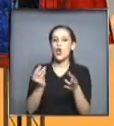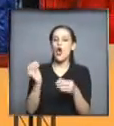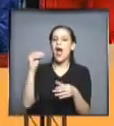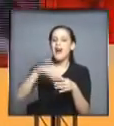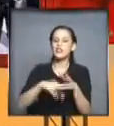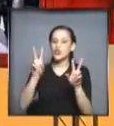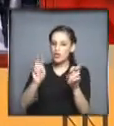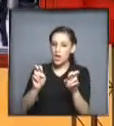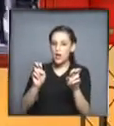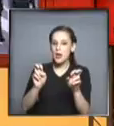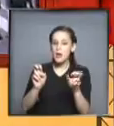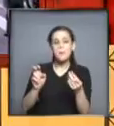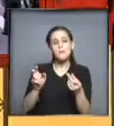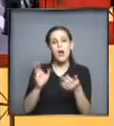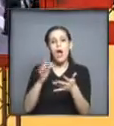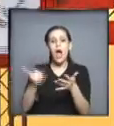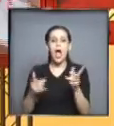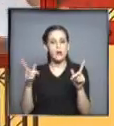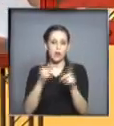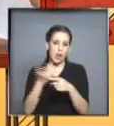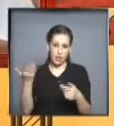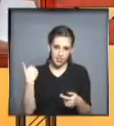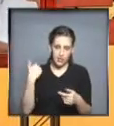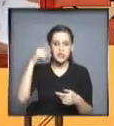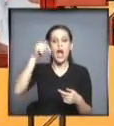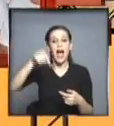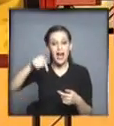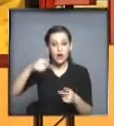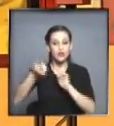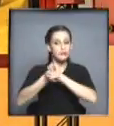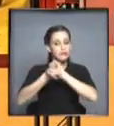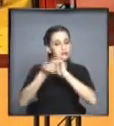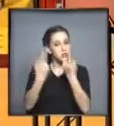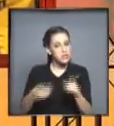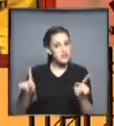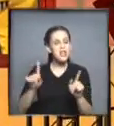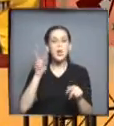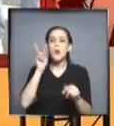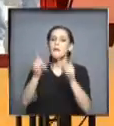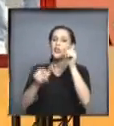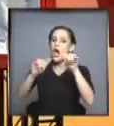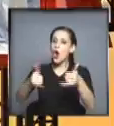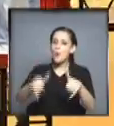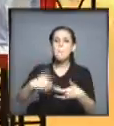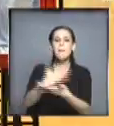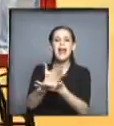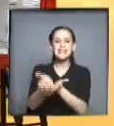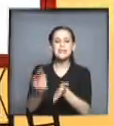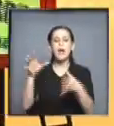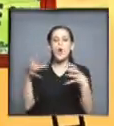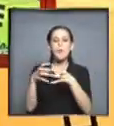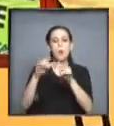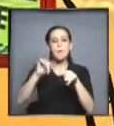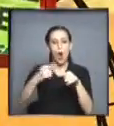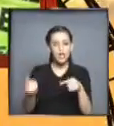de belicosos o al menos de conflictivos. En la actualidad, en cambio, no solo se puede ver a los jóvenes participar activamente en partidos